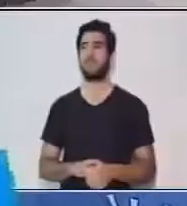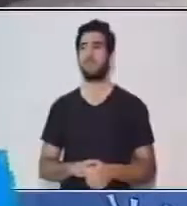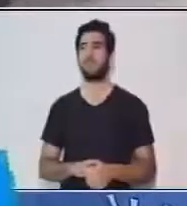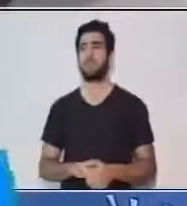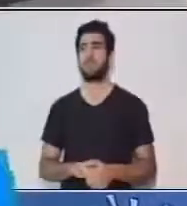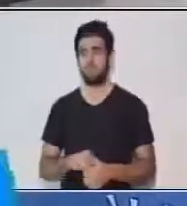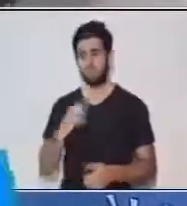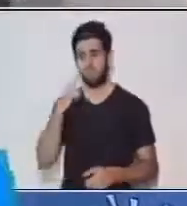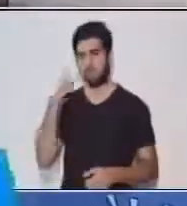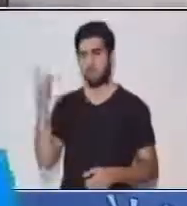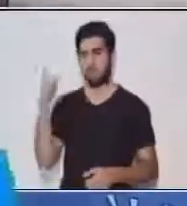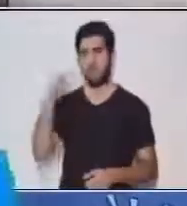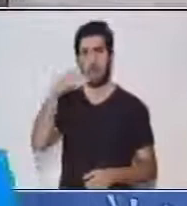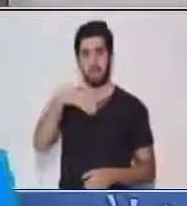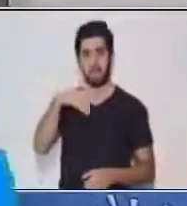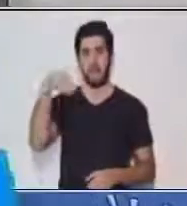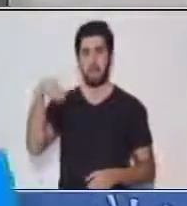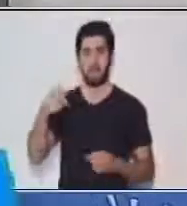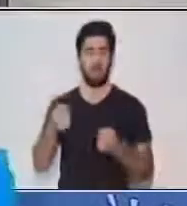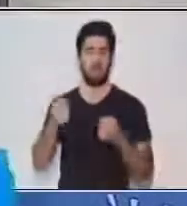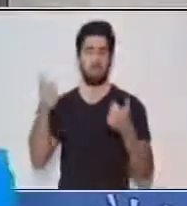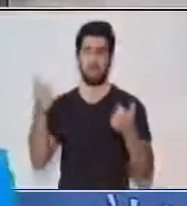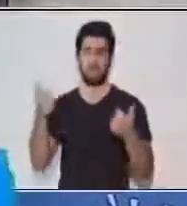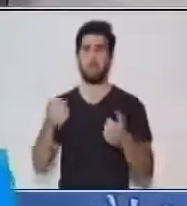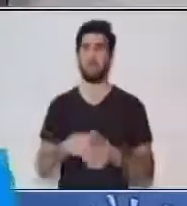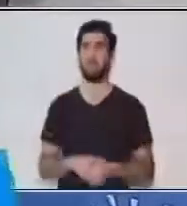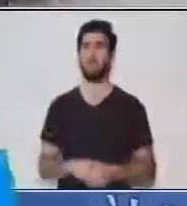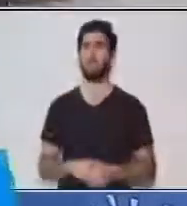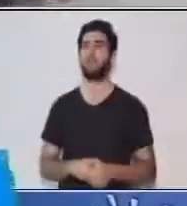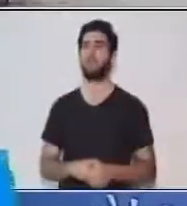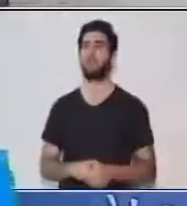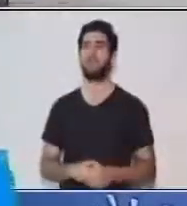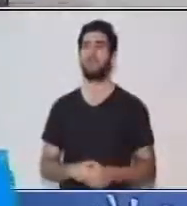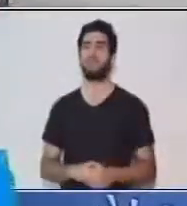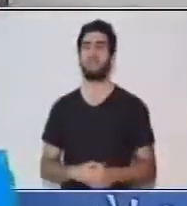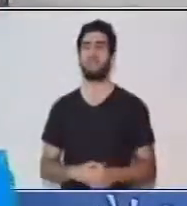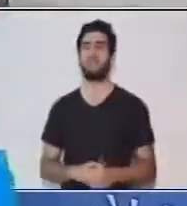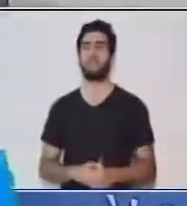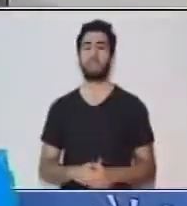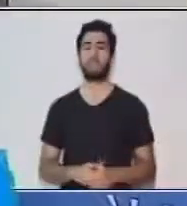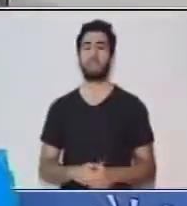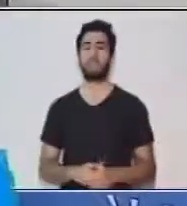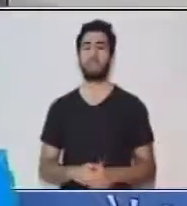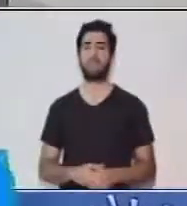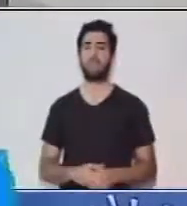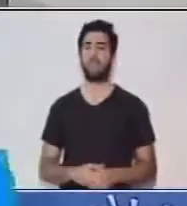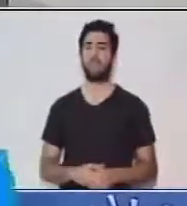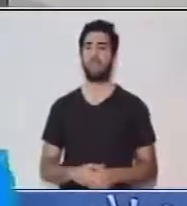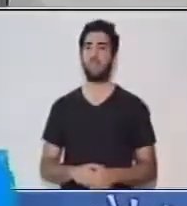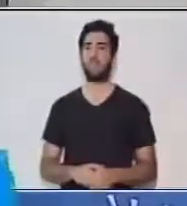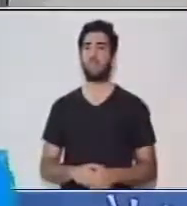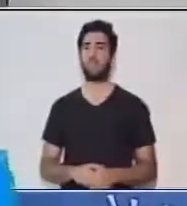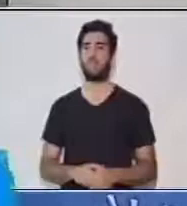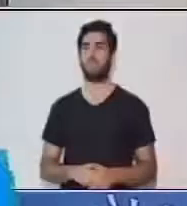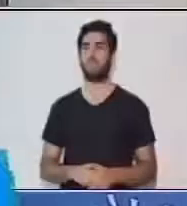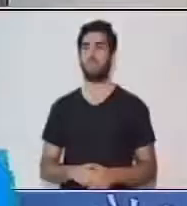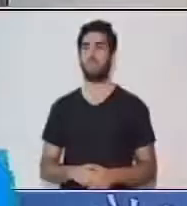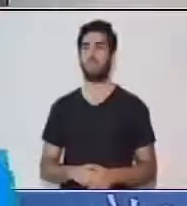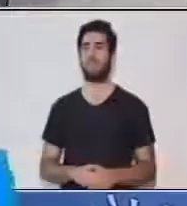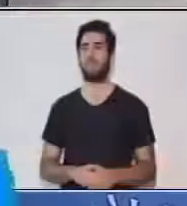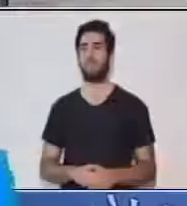anula metro con metro. Y solo nos queda newton. Y eso se va a dividir dentro